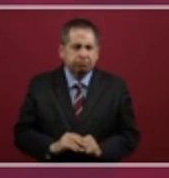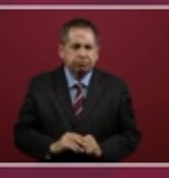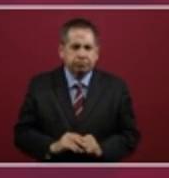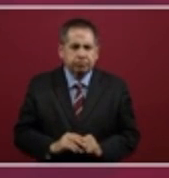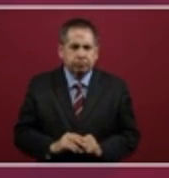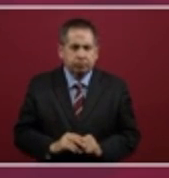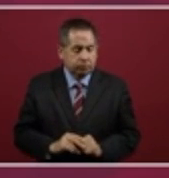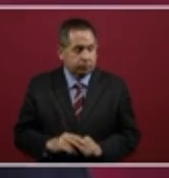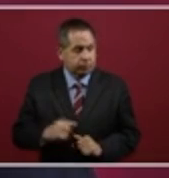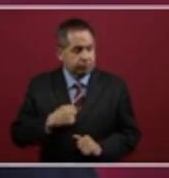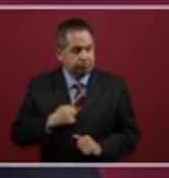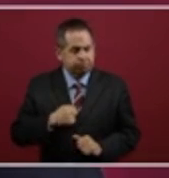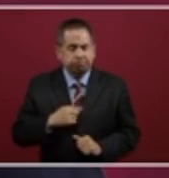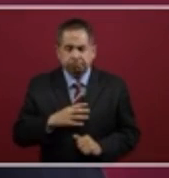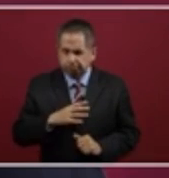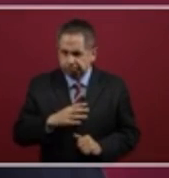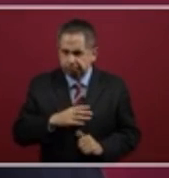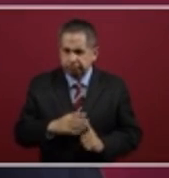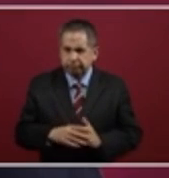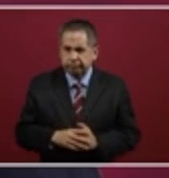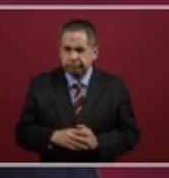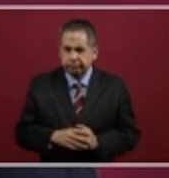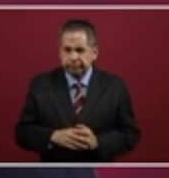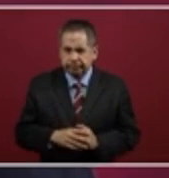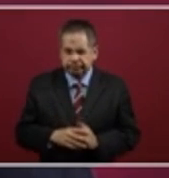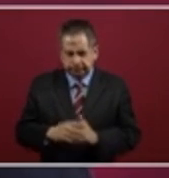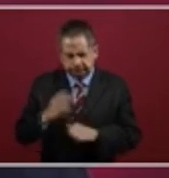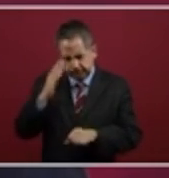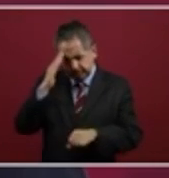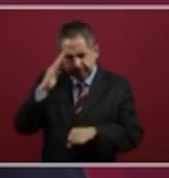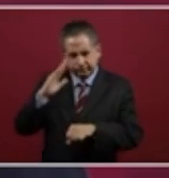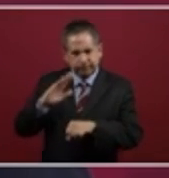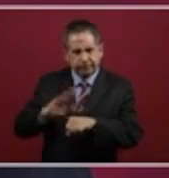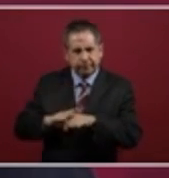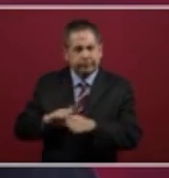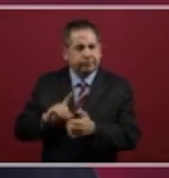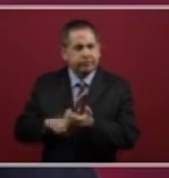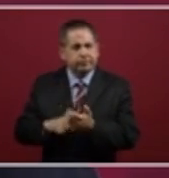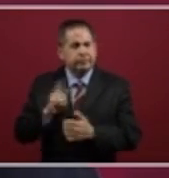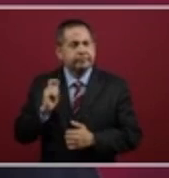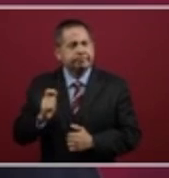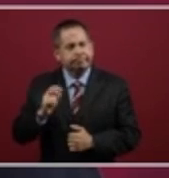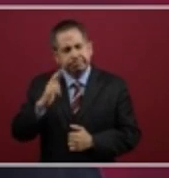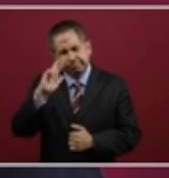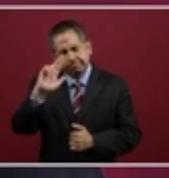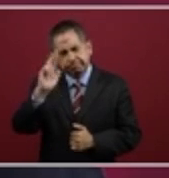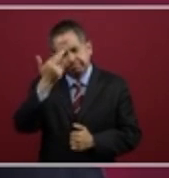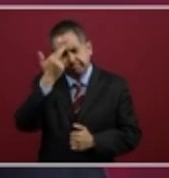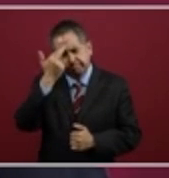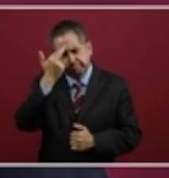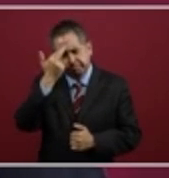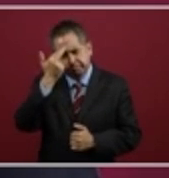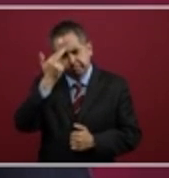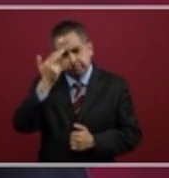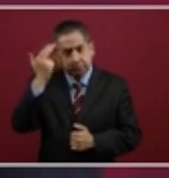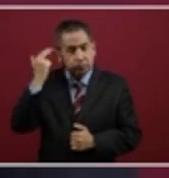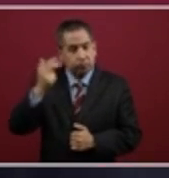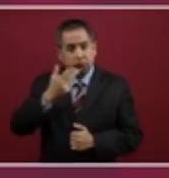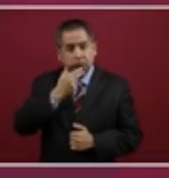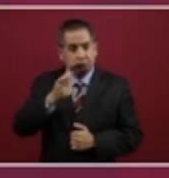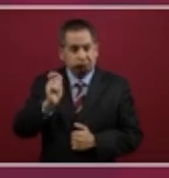tengo en la memoria que un gran